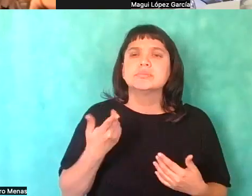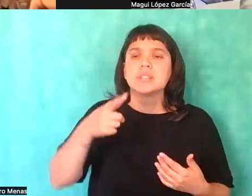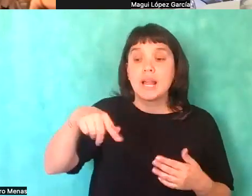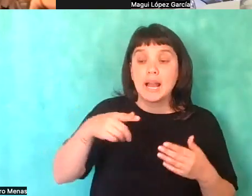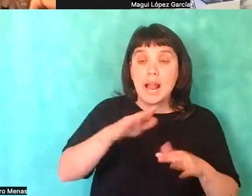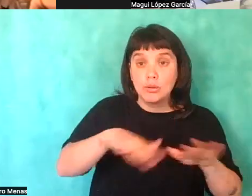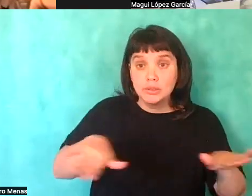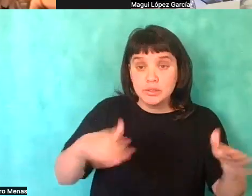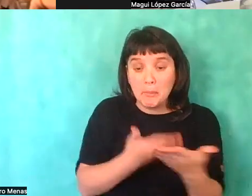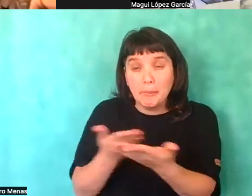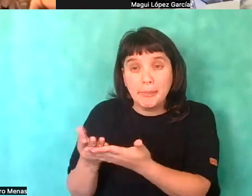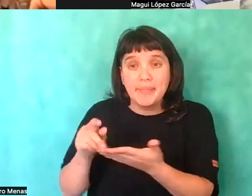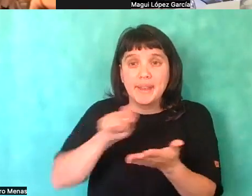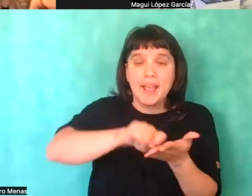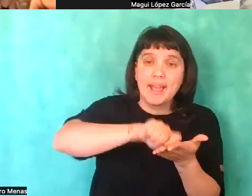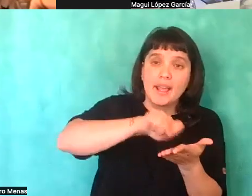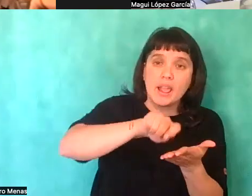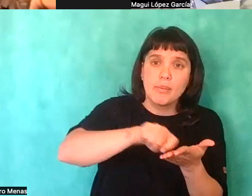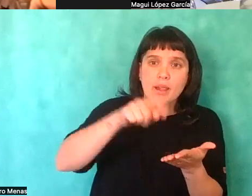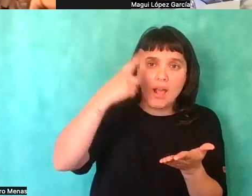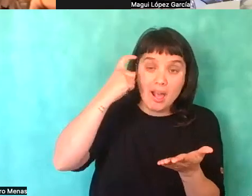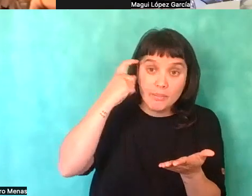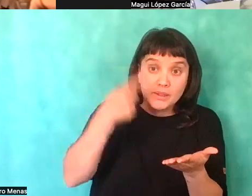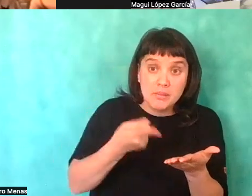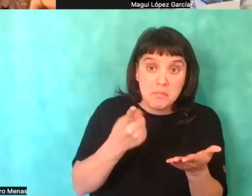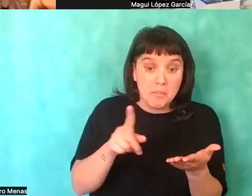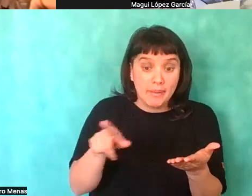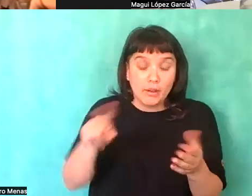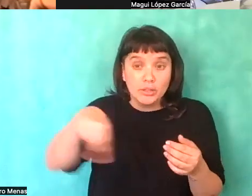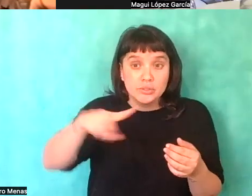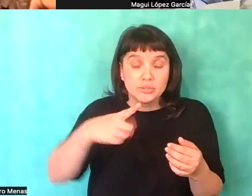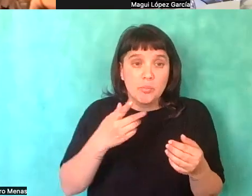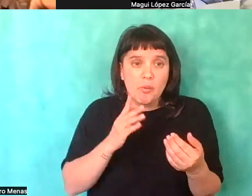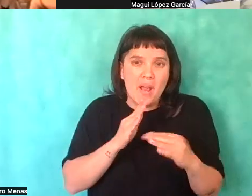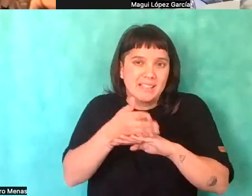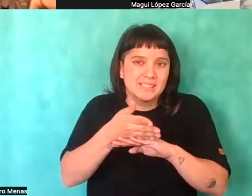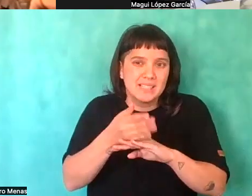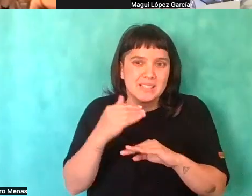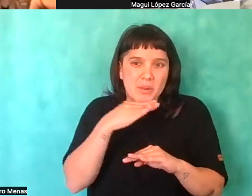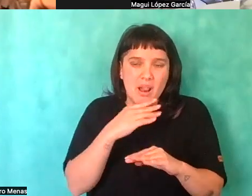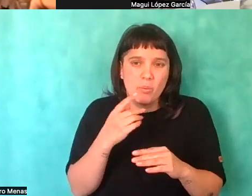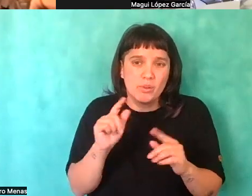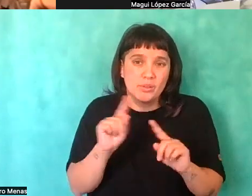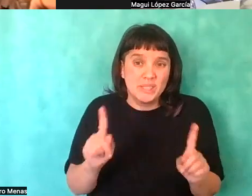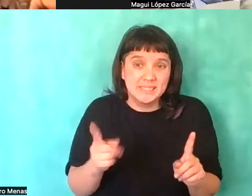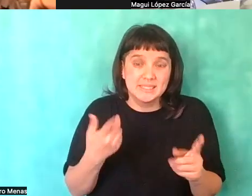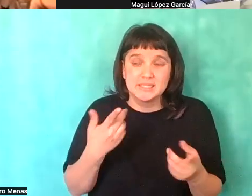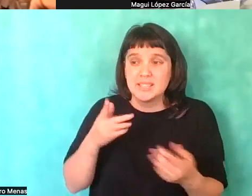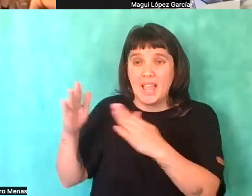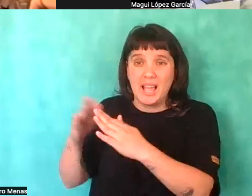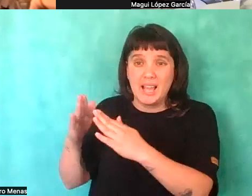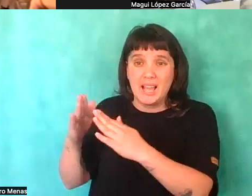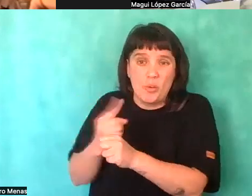a escribir en una lengua que no les es familiar tampoco, porque, bueno, no la pudieron adquirir en su casa. Bueno, y esto